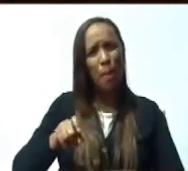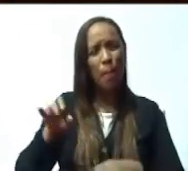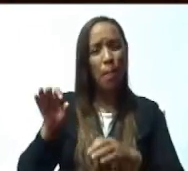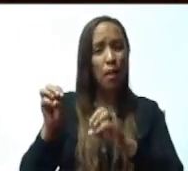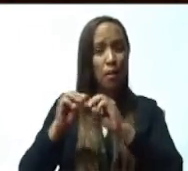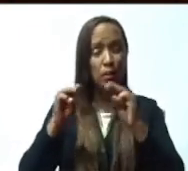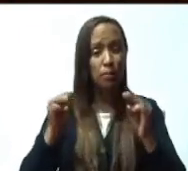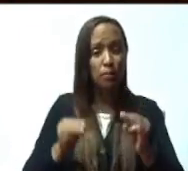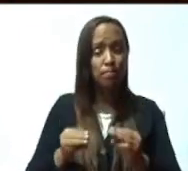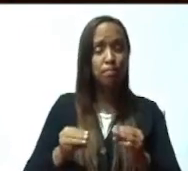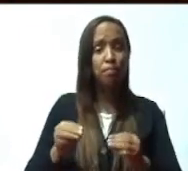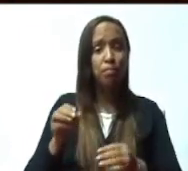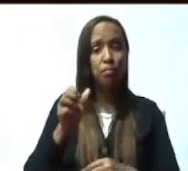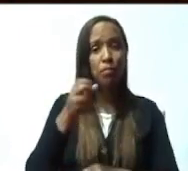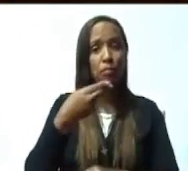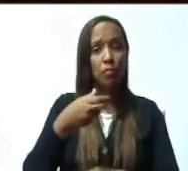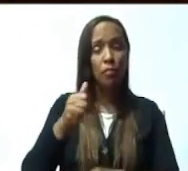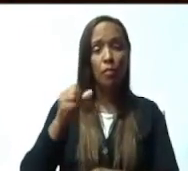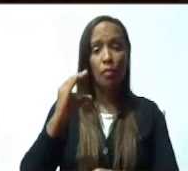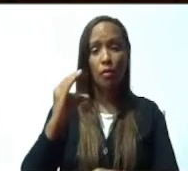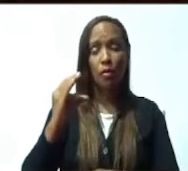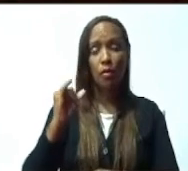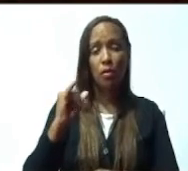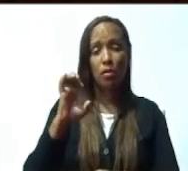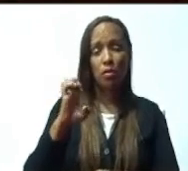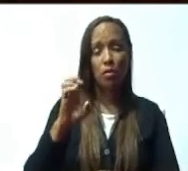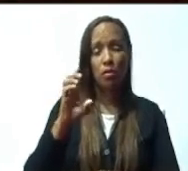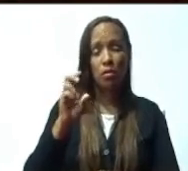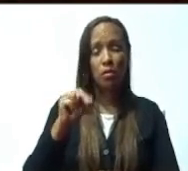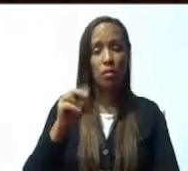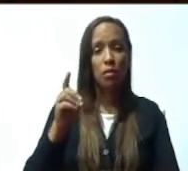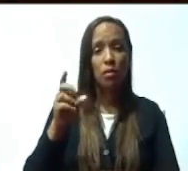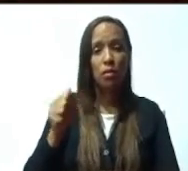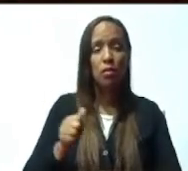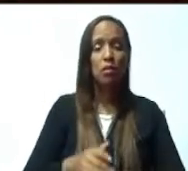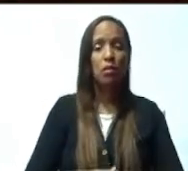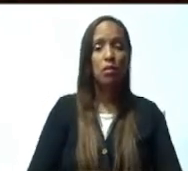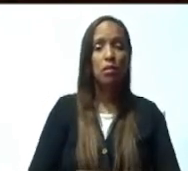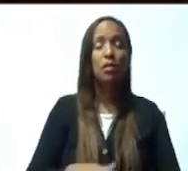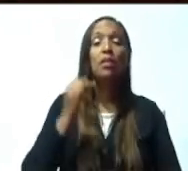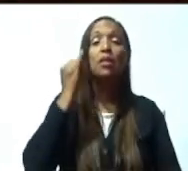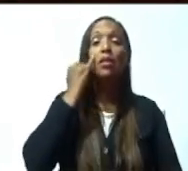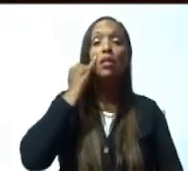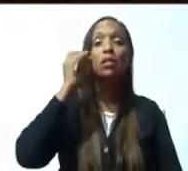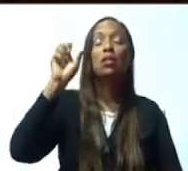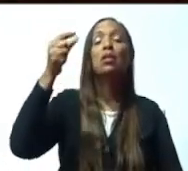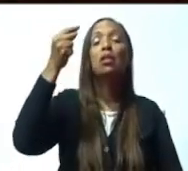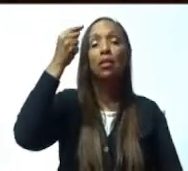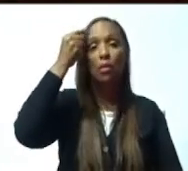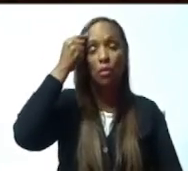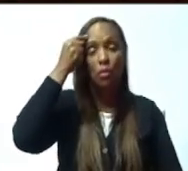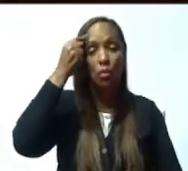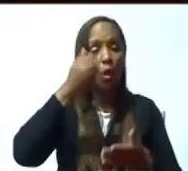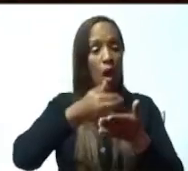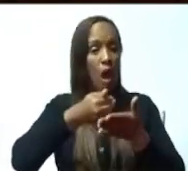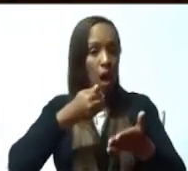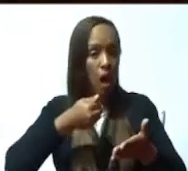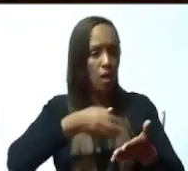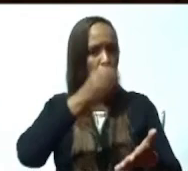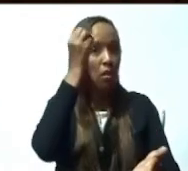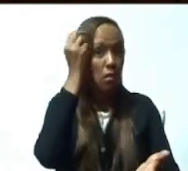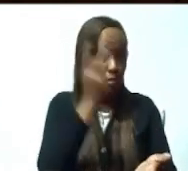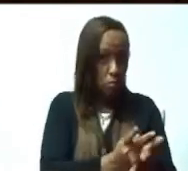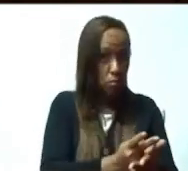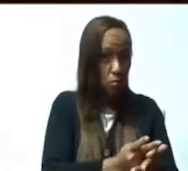ha proyectado un 3.2% fiscal, ¿por qué le aprobamos un presupuesto que el